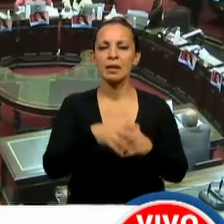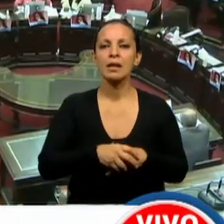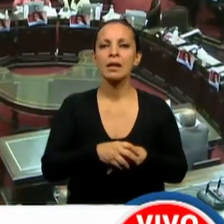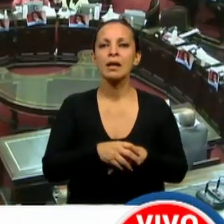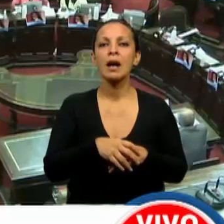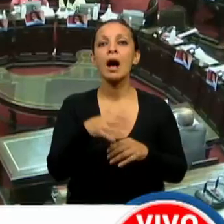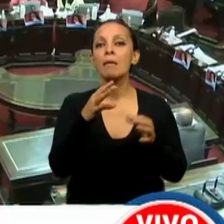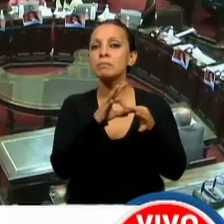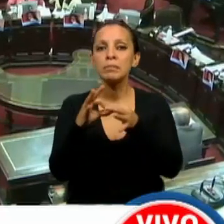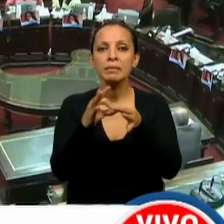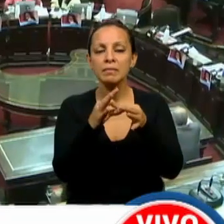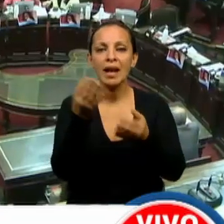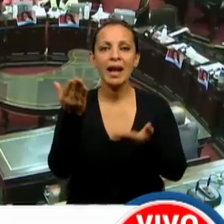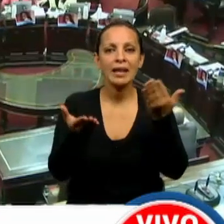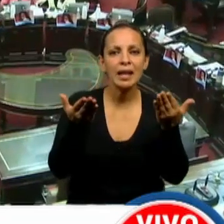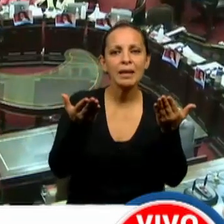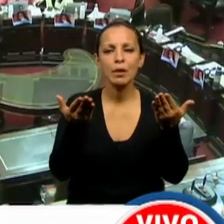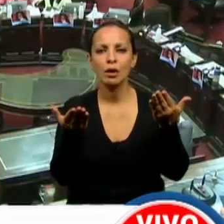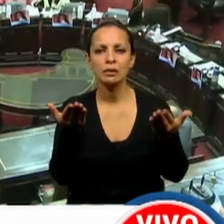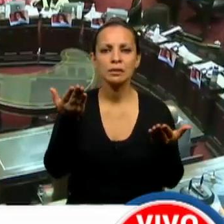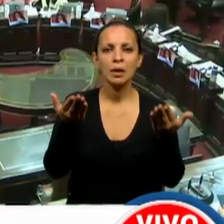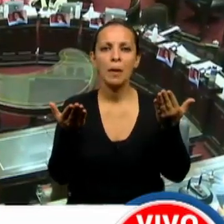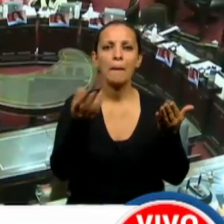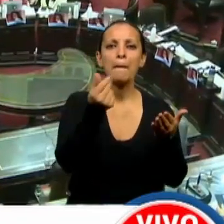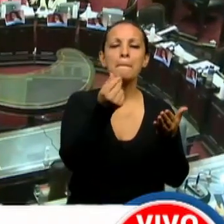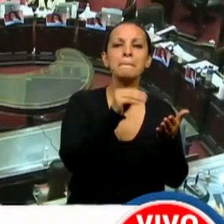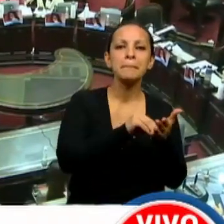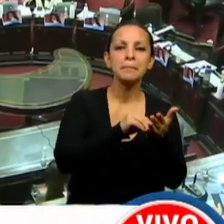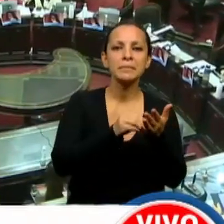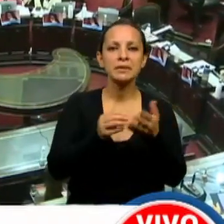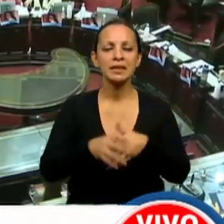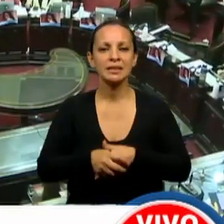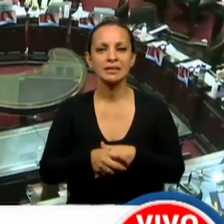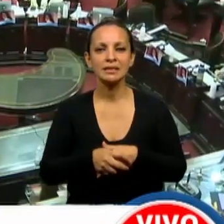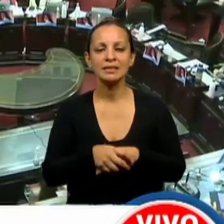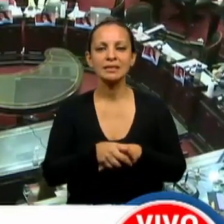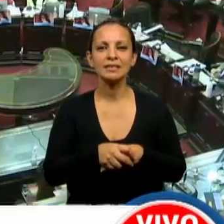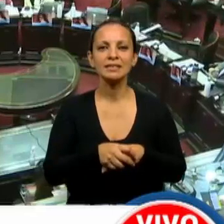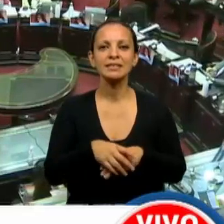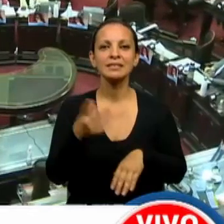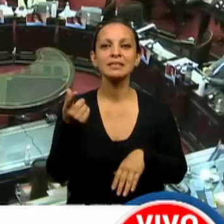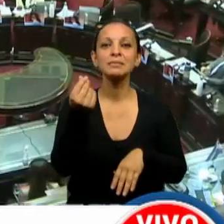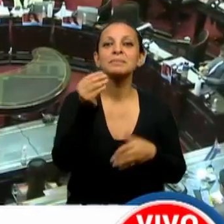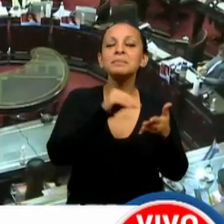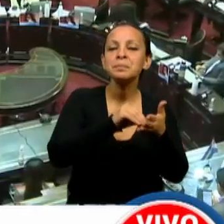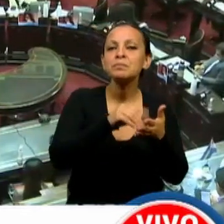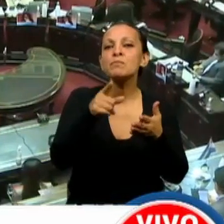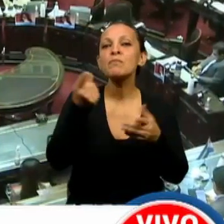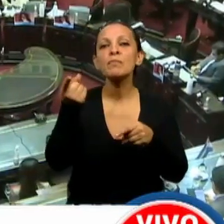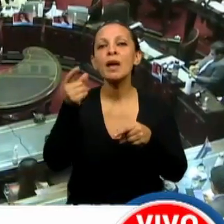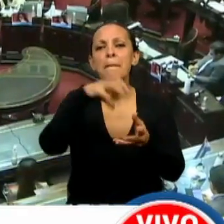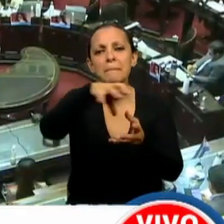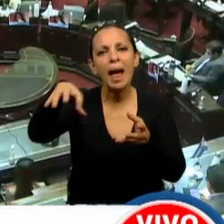una relación de equilibrio entre precio y corte. Ya dijimos que estas plantas se